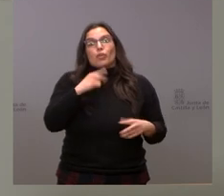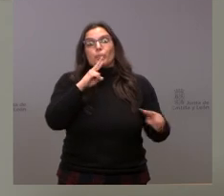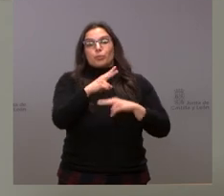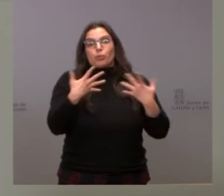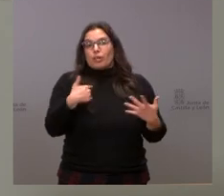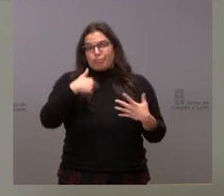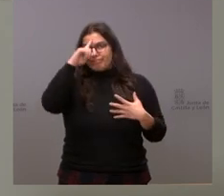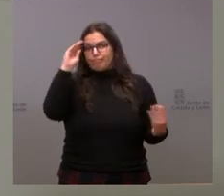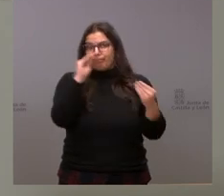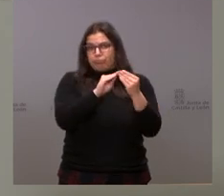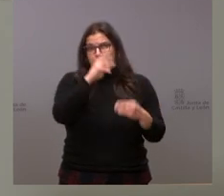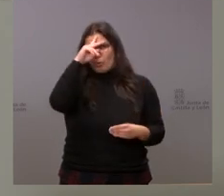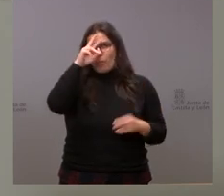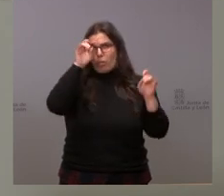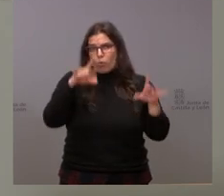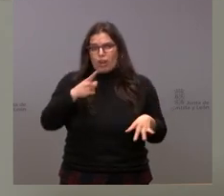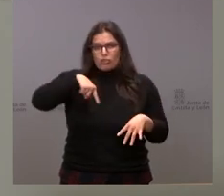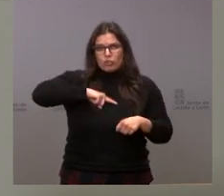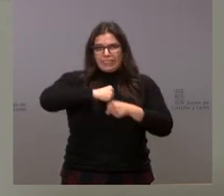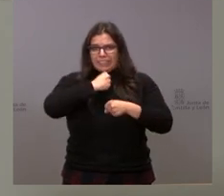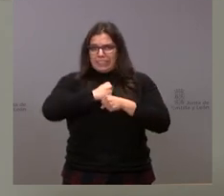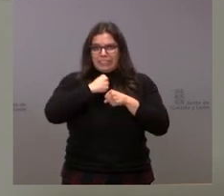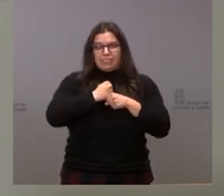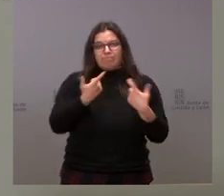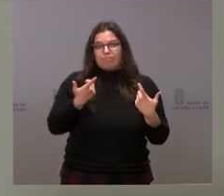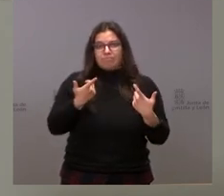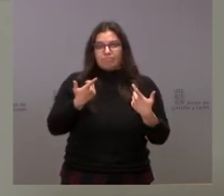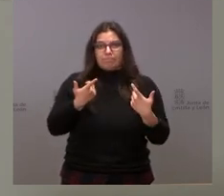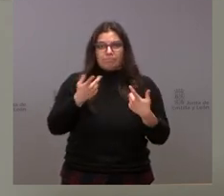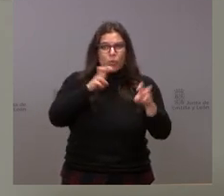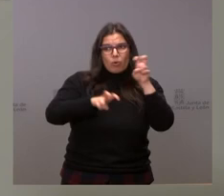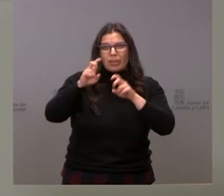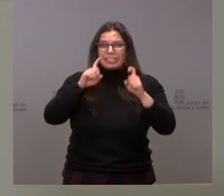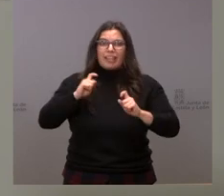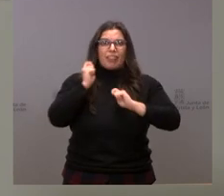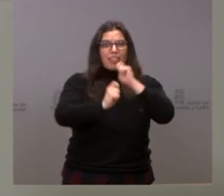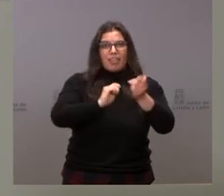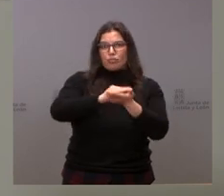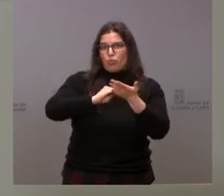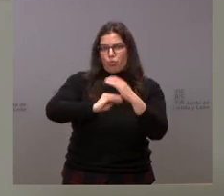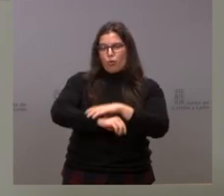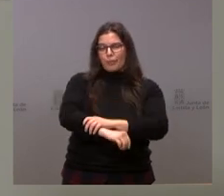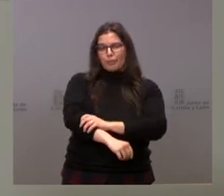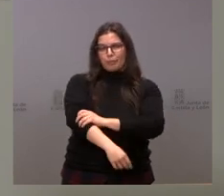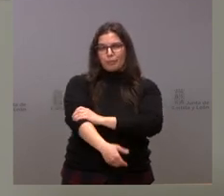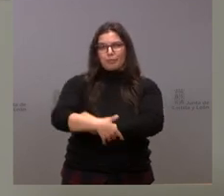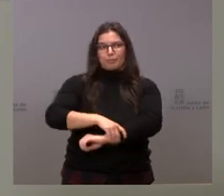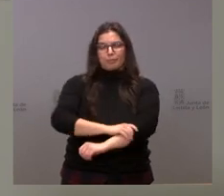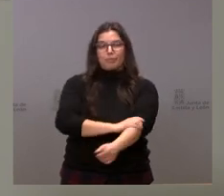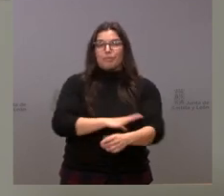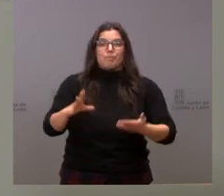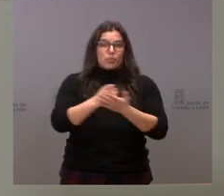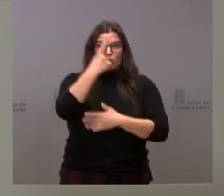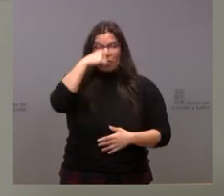comparto con ellos la preocupación y que estamos trabajando por solucionar esos problemas como todos saben la